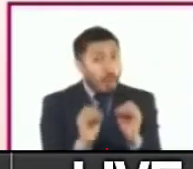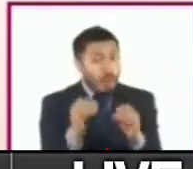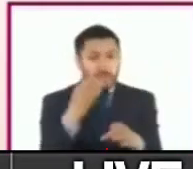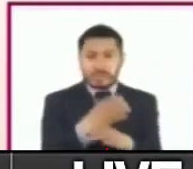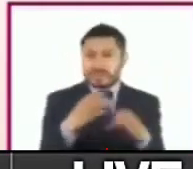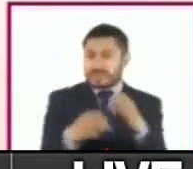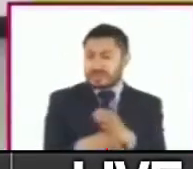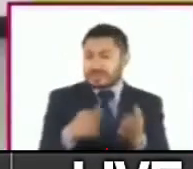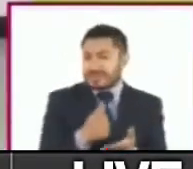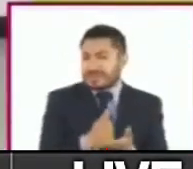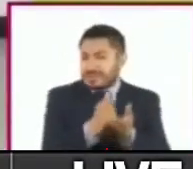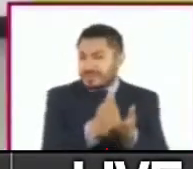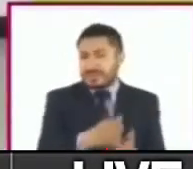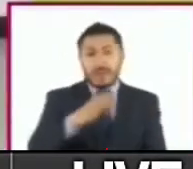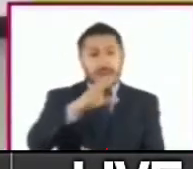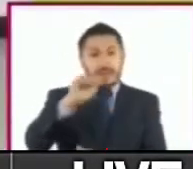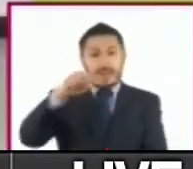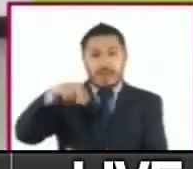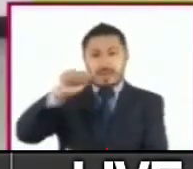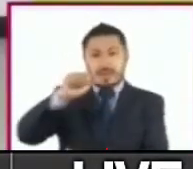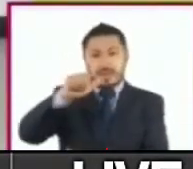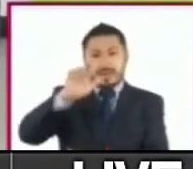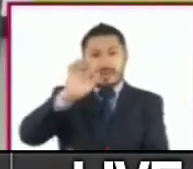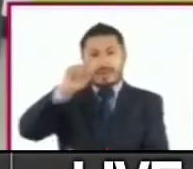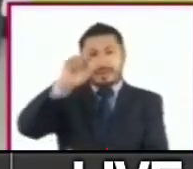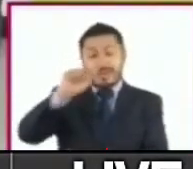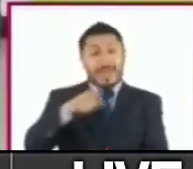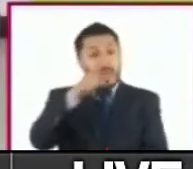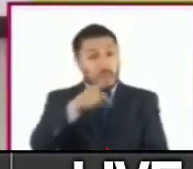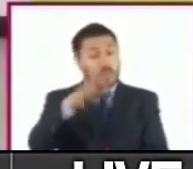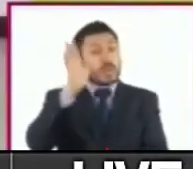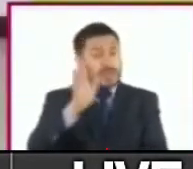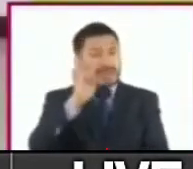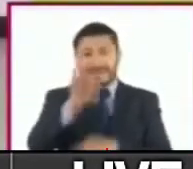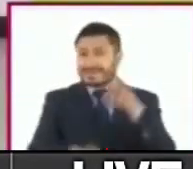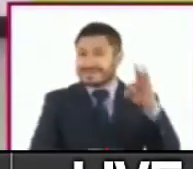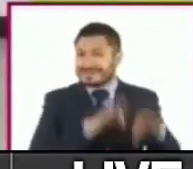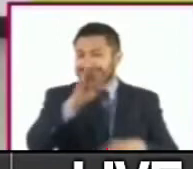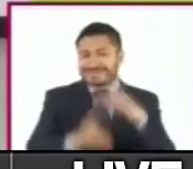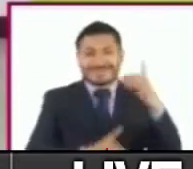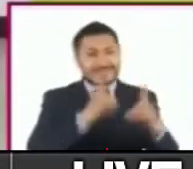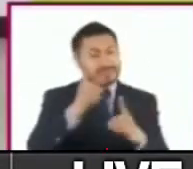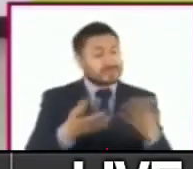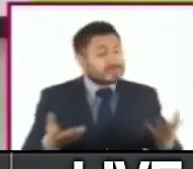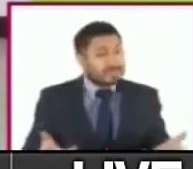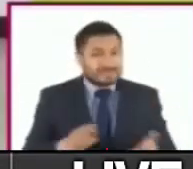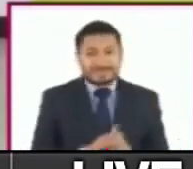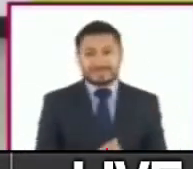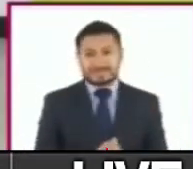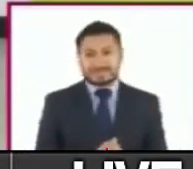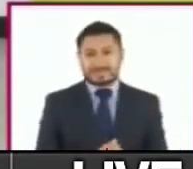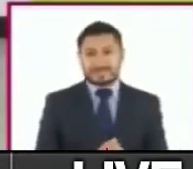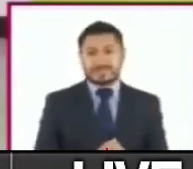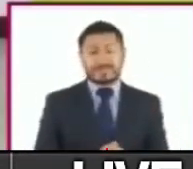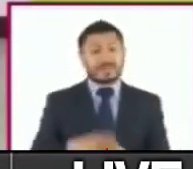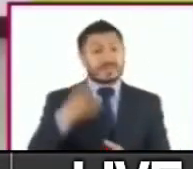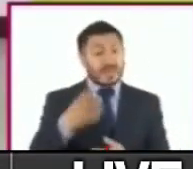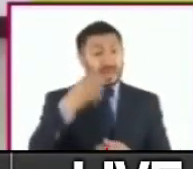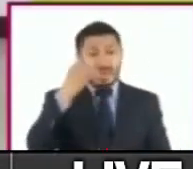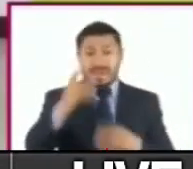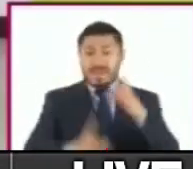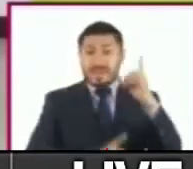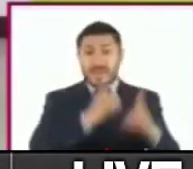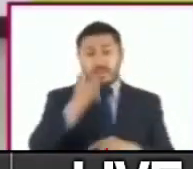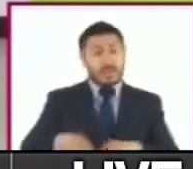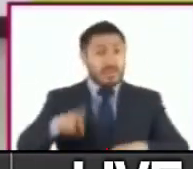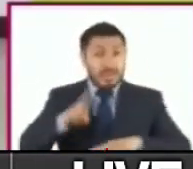la canaleta. ¿Y tú? ¿Has intentado practicar alguno de ellos? Como el bocha se practica desde la posición